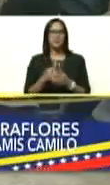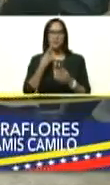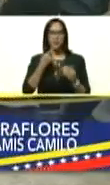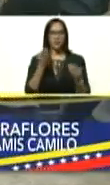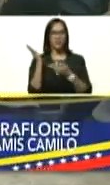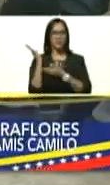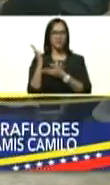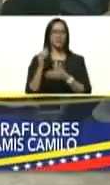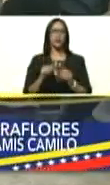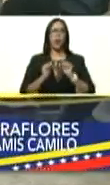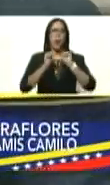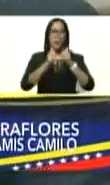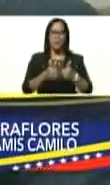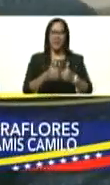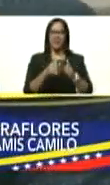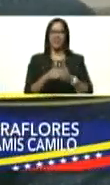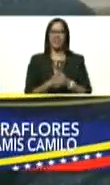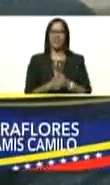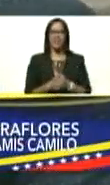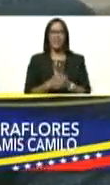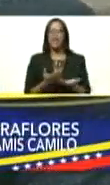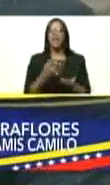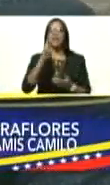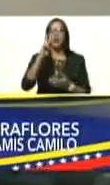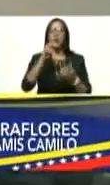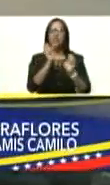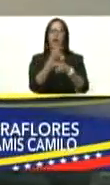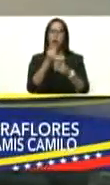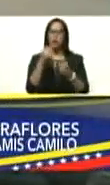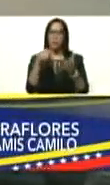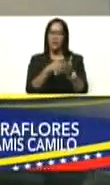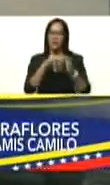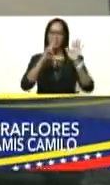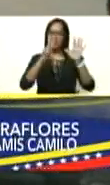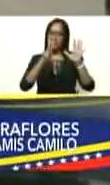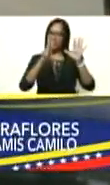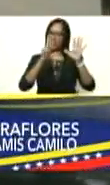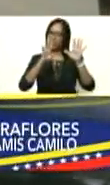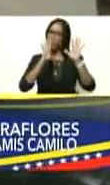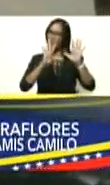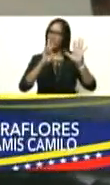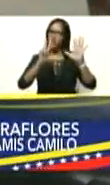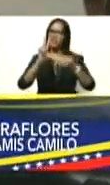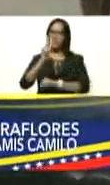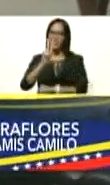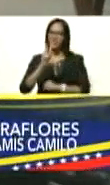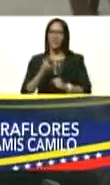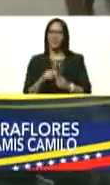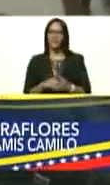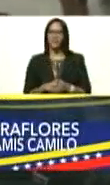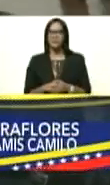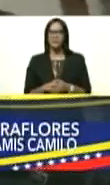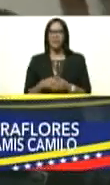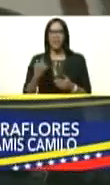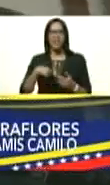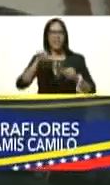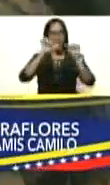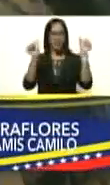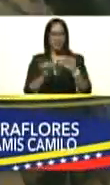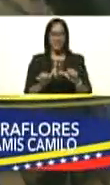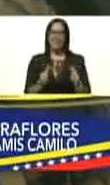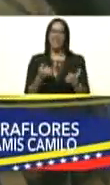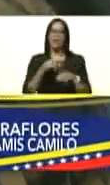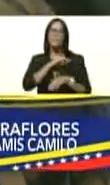pantalla, comienza con su orquesta el 2 de agosto de 1983 en el Piano Bar Don Guillermo. La orquesta tenía entre sus